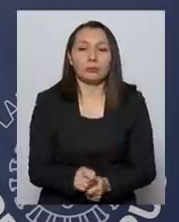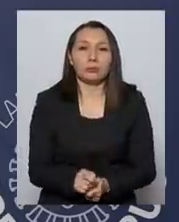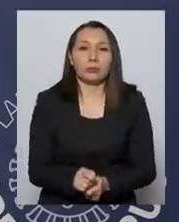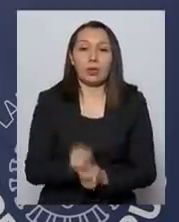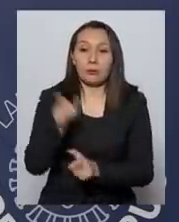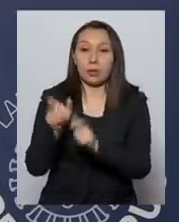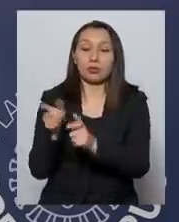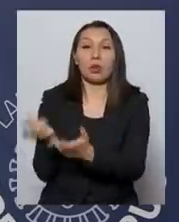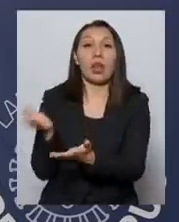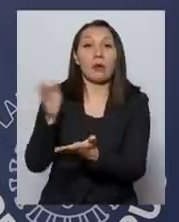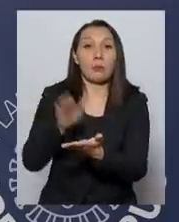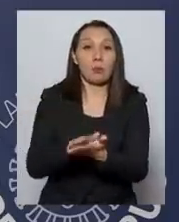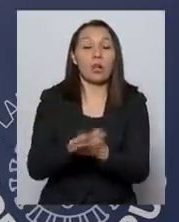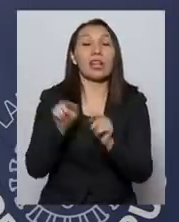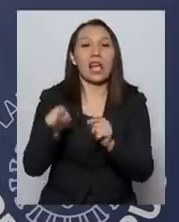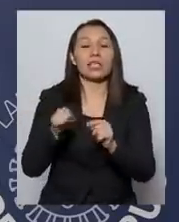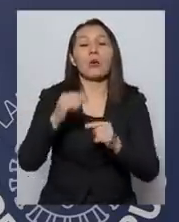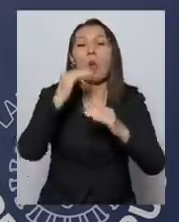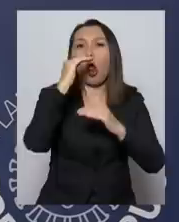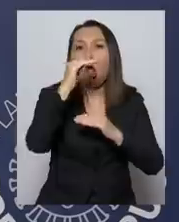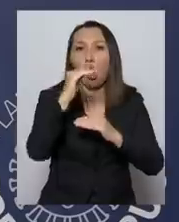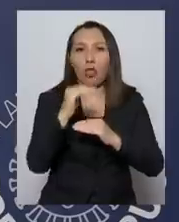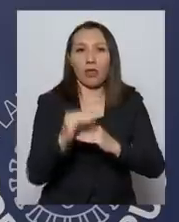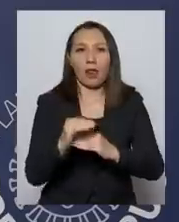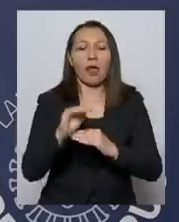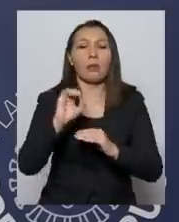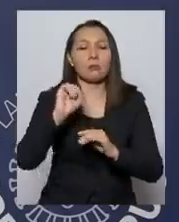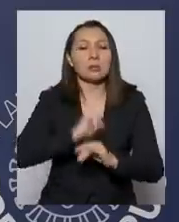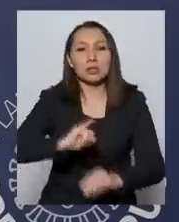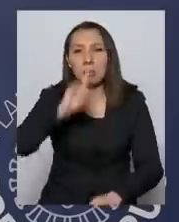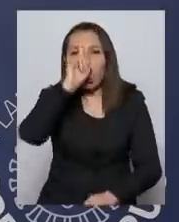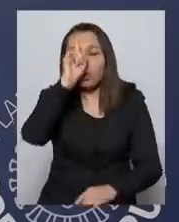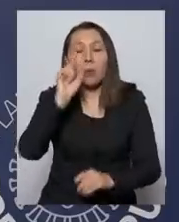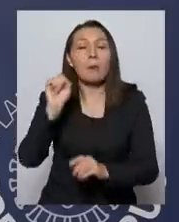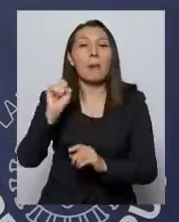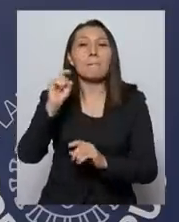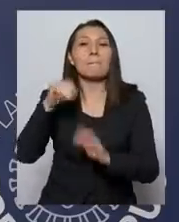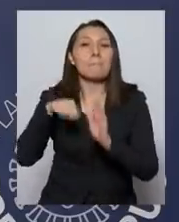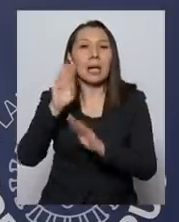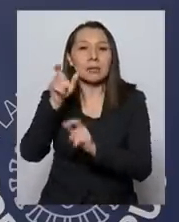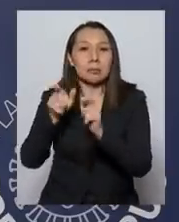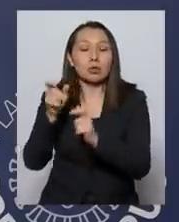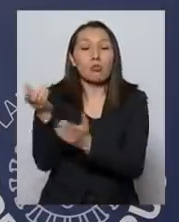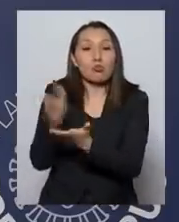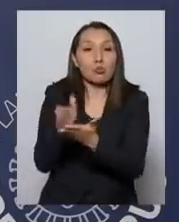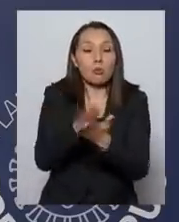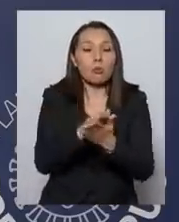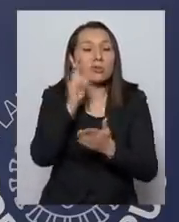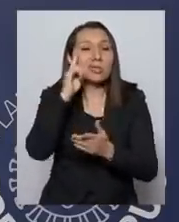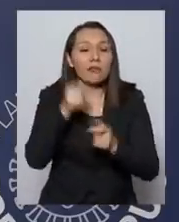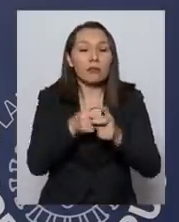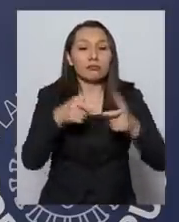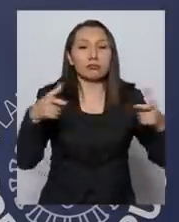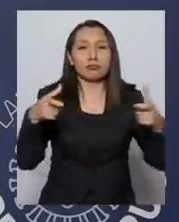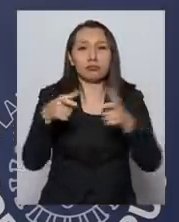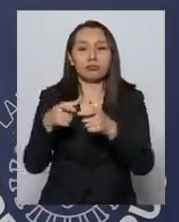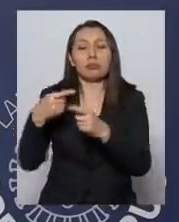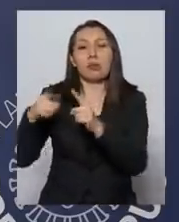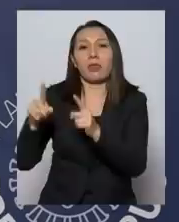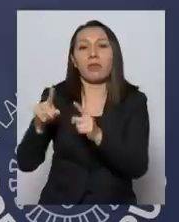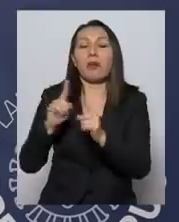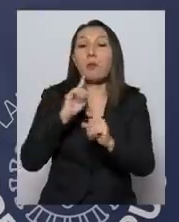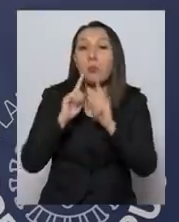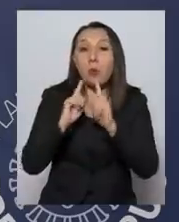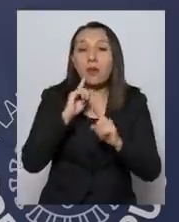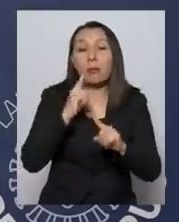de fallecimientos. Es el orden que usamos habitualmente porque sabemos que las cantidades o las proporciones de